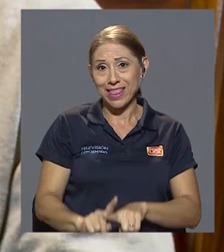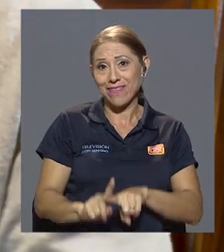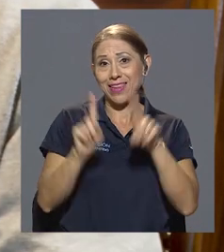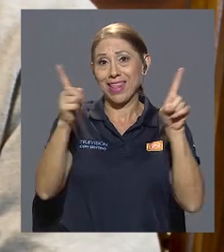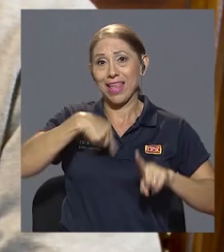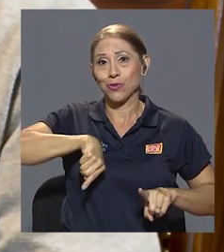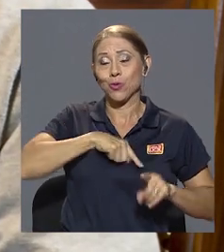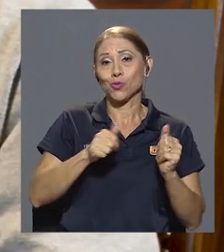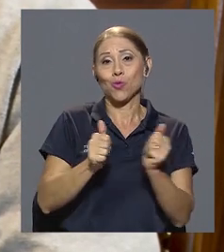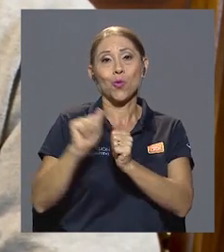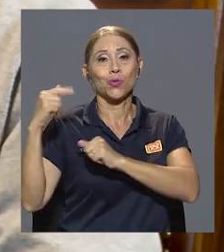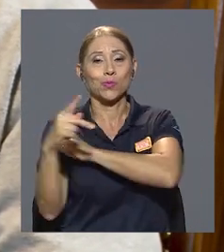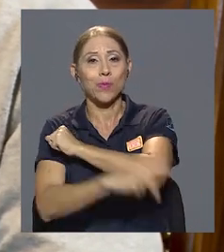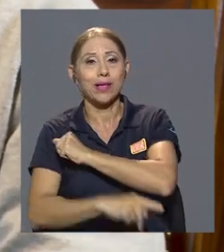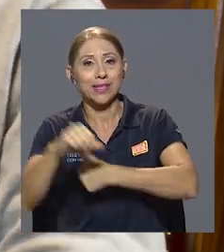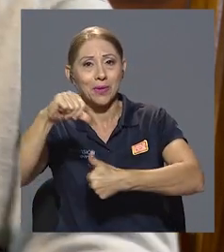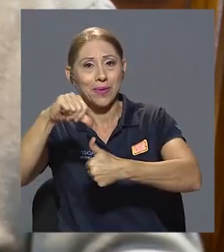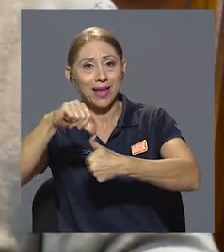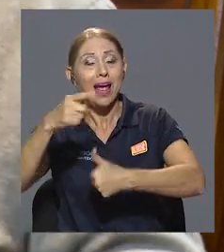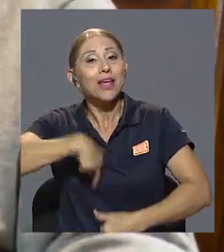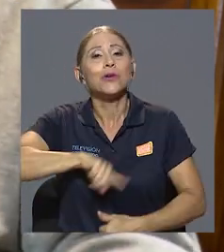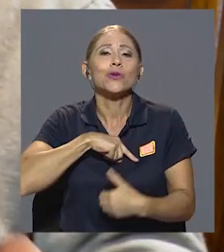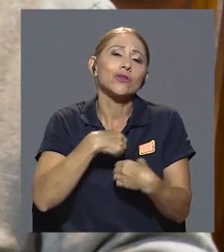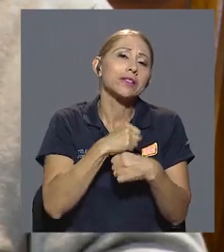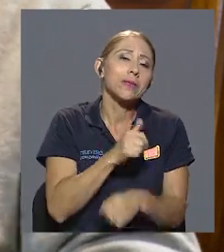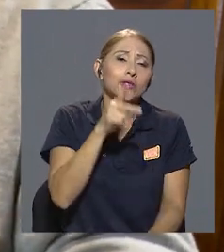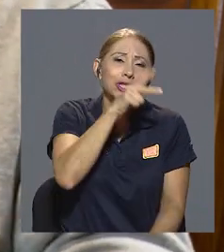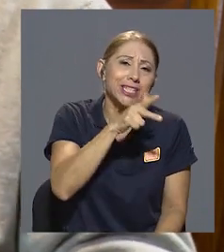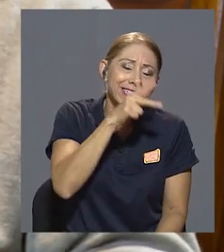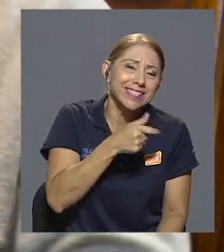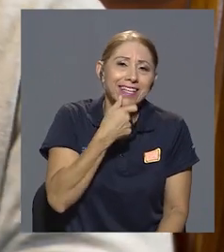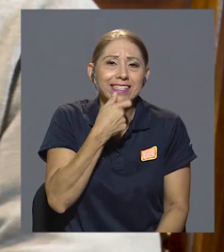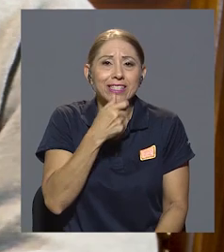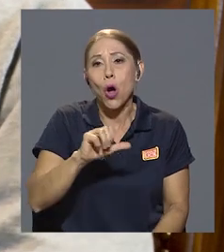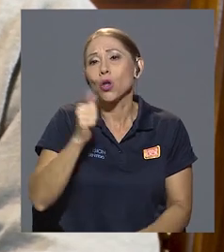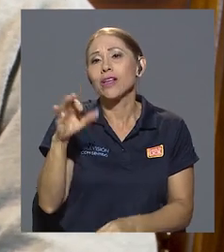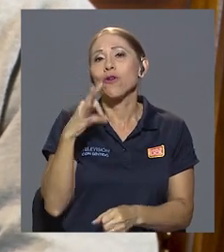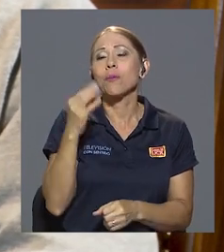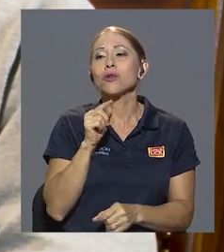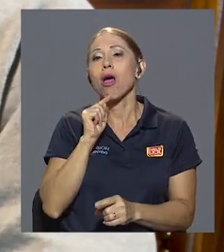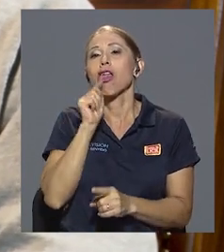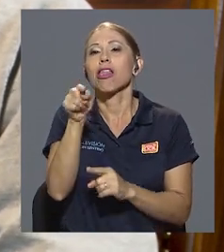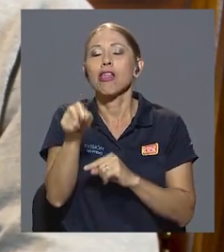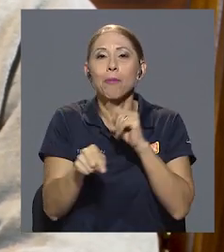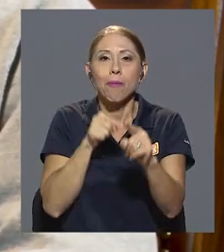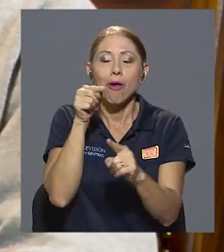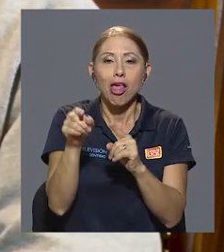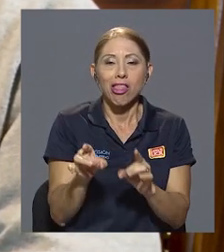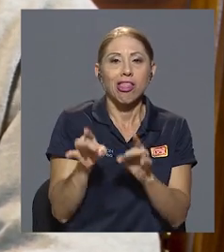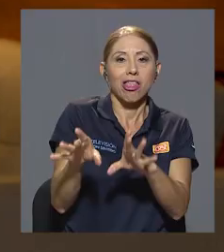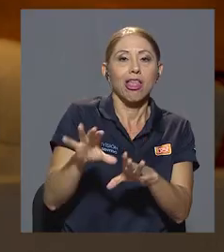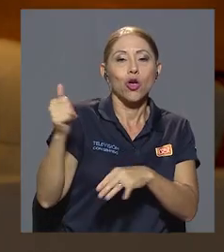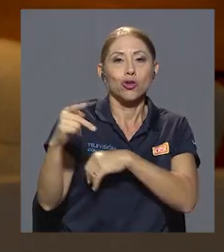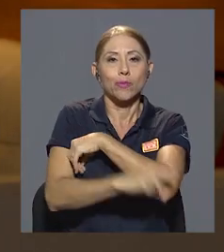nos distingue en centroamérica en luz nos permite construir chistes y otra forma de rogativas y despectivas del